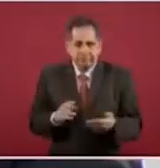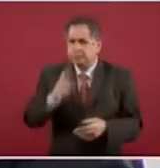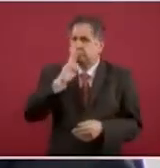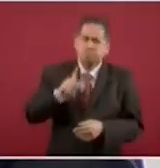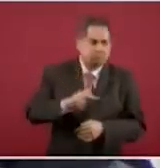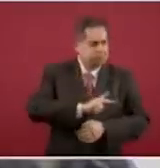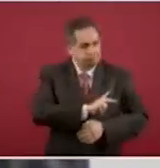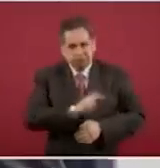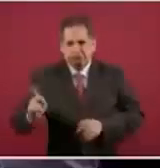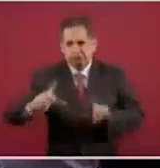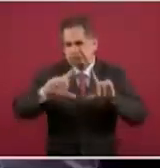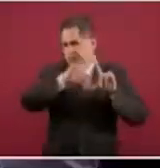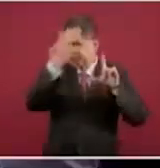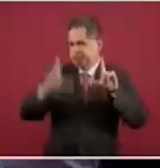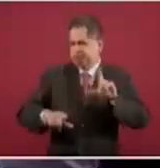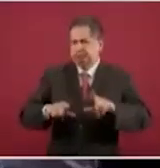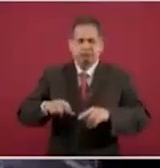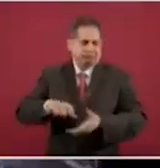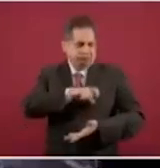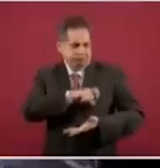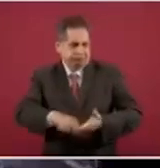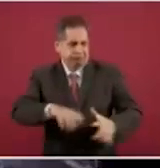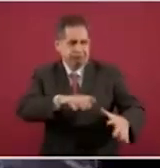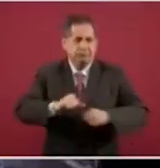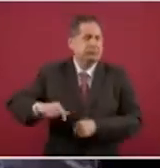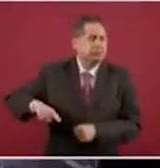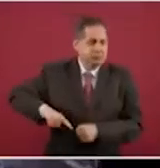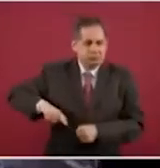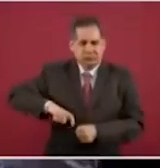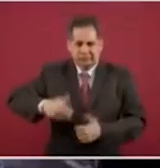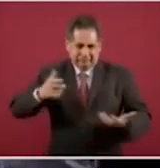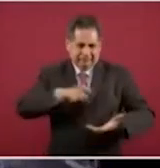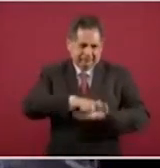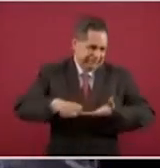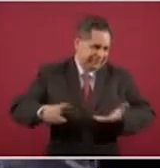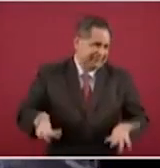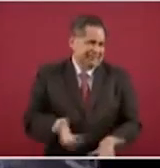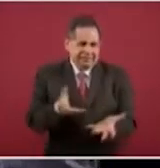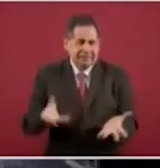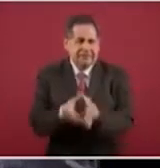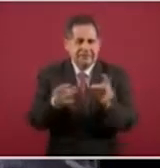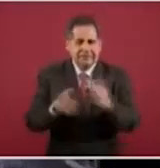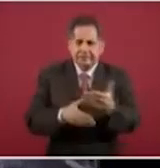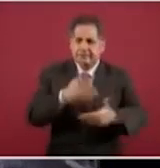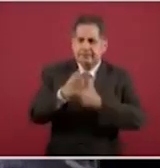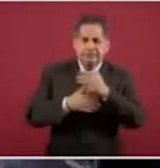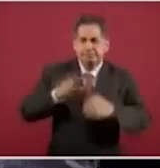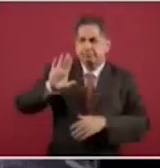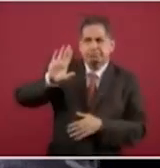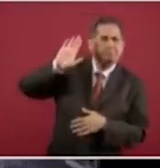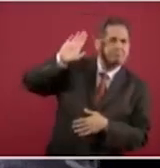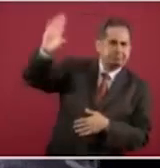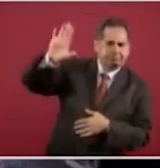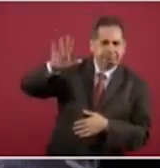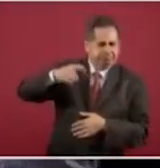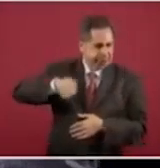toda la población es una marcha como se dice aquí abajo hacia la autosuficiencia